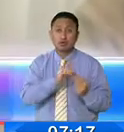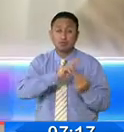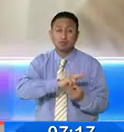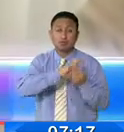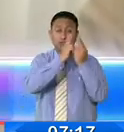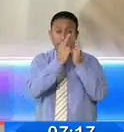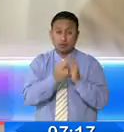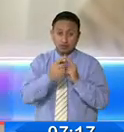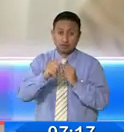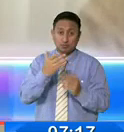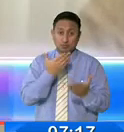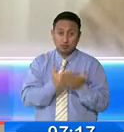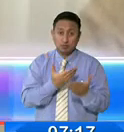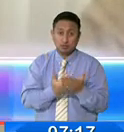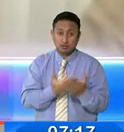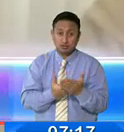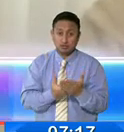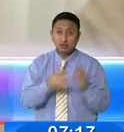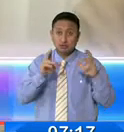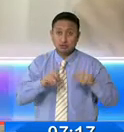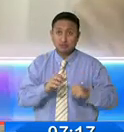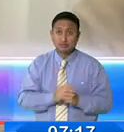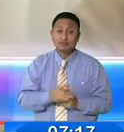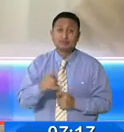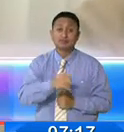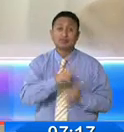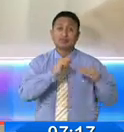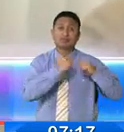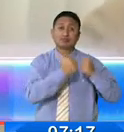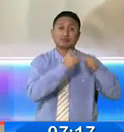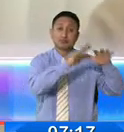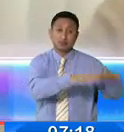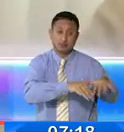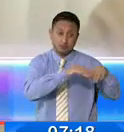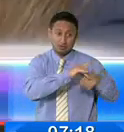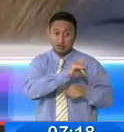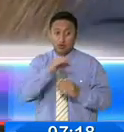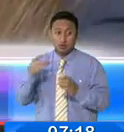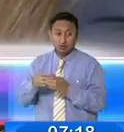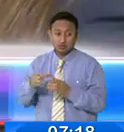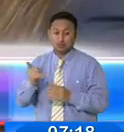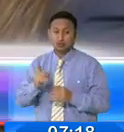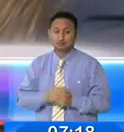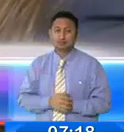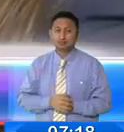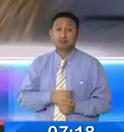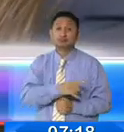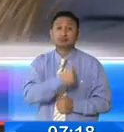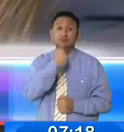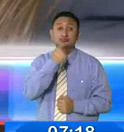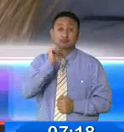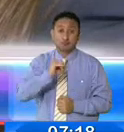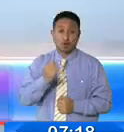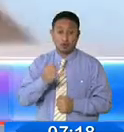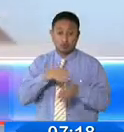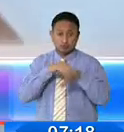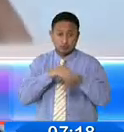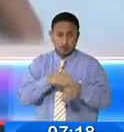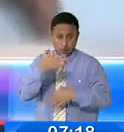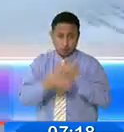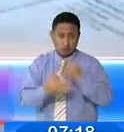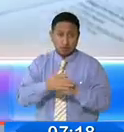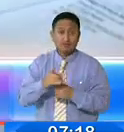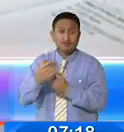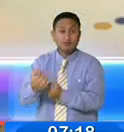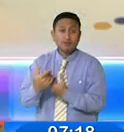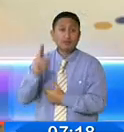la propuesta original de reforma parcial es el Pleno, no le corresponde a la Comisión. Quintana insiste en que no hay sustento jurídico para que en el informe para